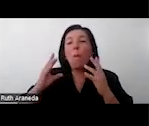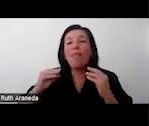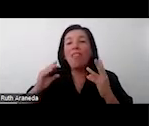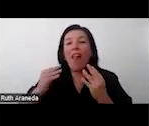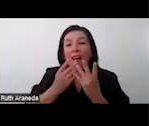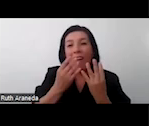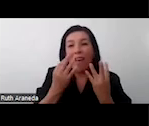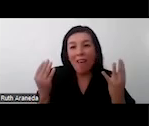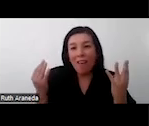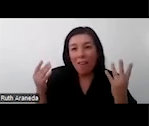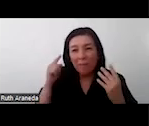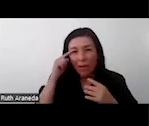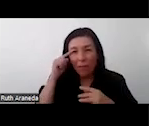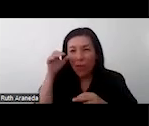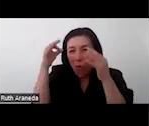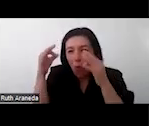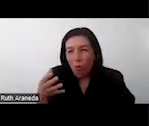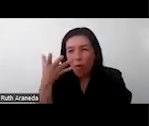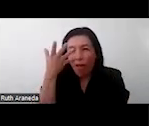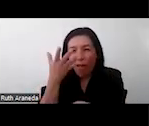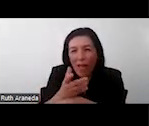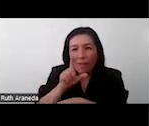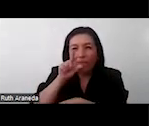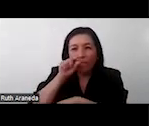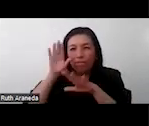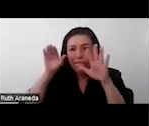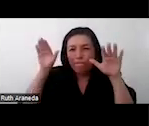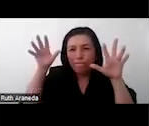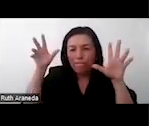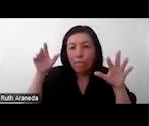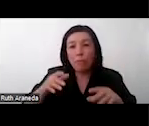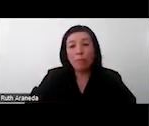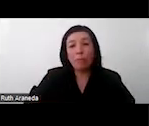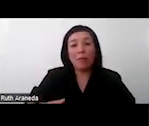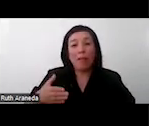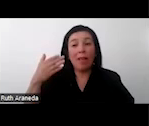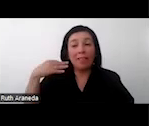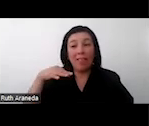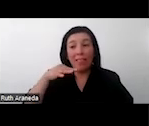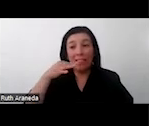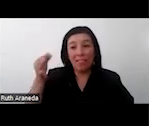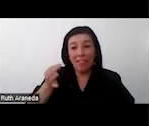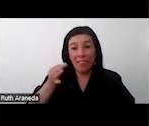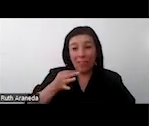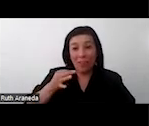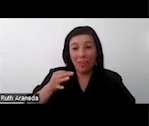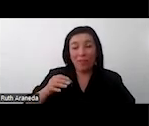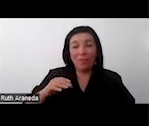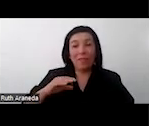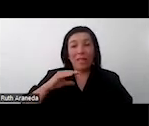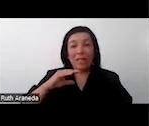lugares claves para observar las aves, porque, como ahí dijo en algún momento mi compañera de trabajo,